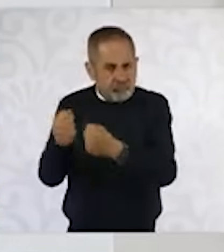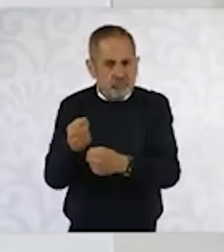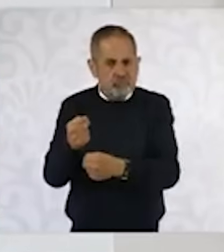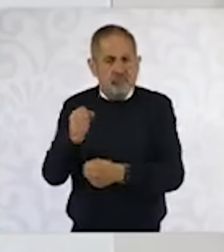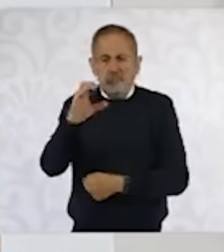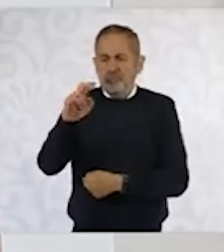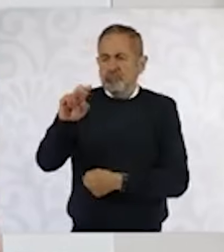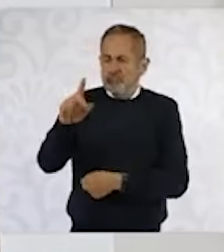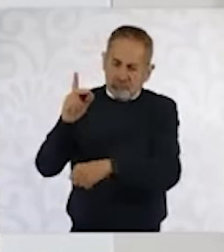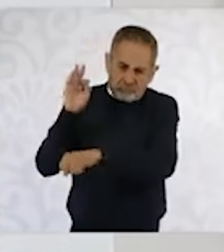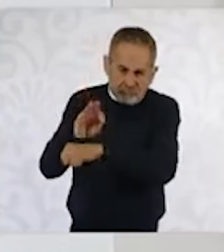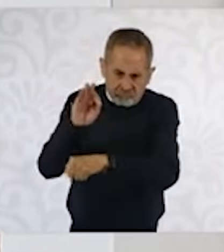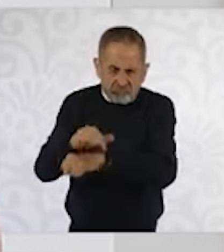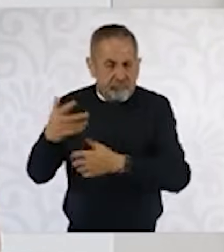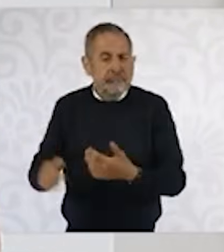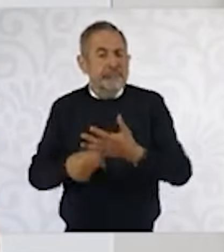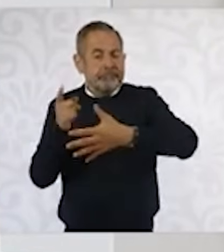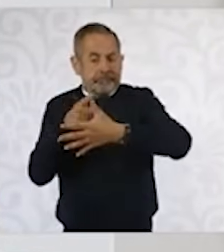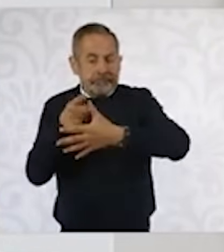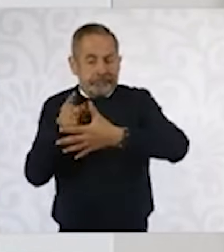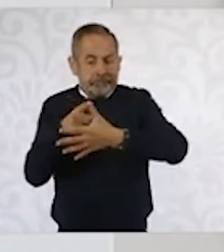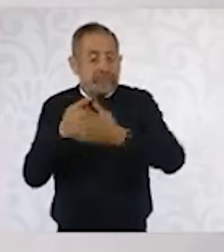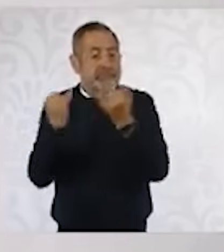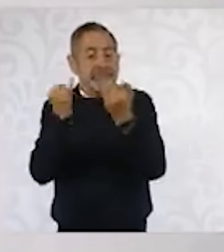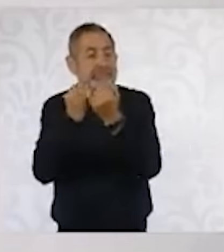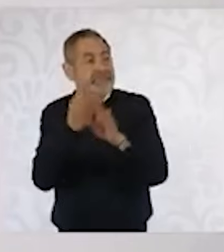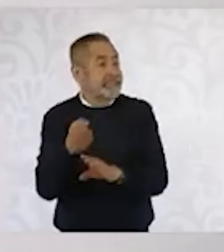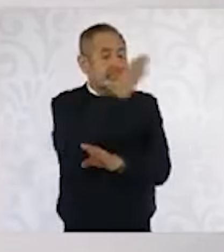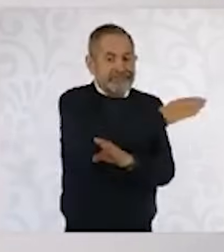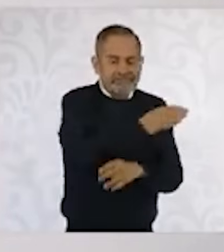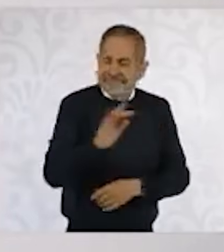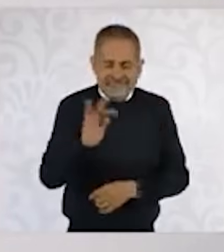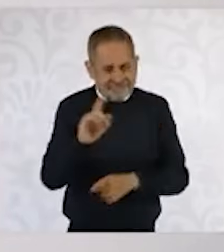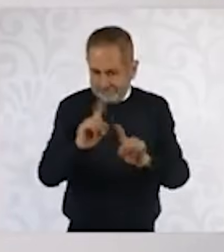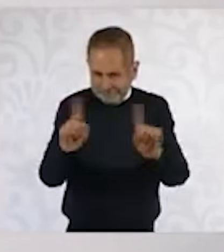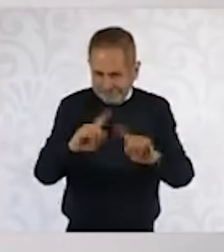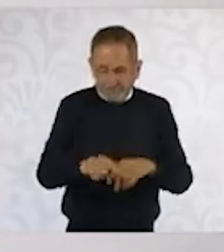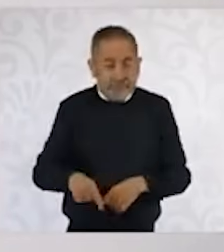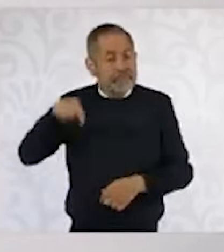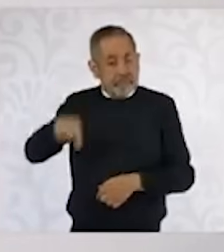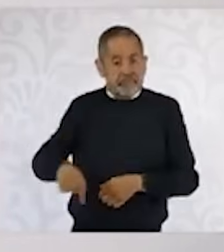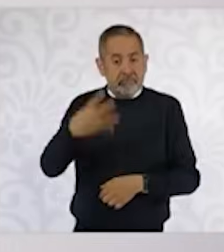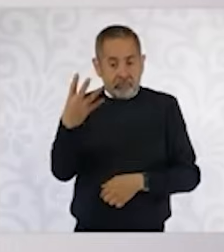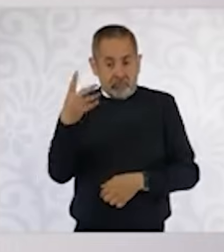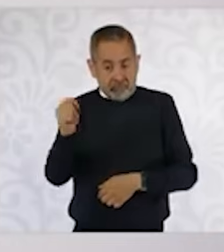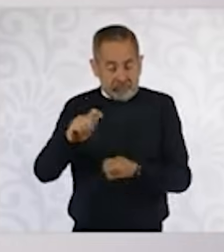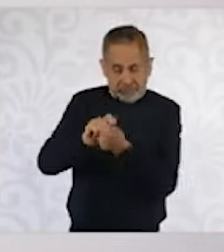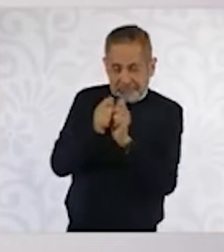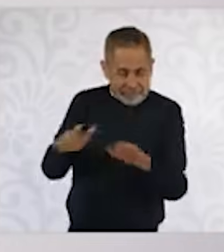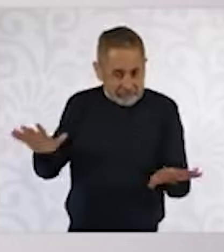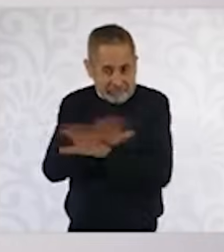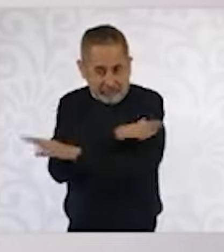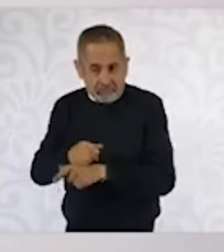Derechos Humanos. Y quinto, ya no es como en el pasado, desde la Cuarta Transformación, que